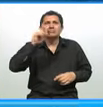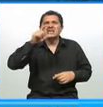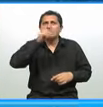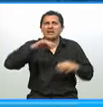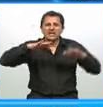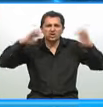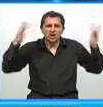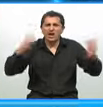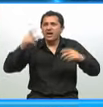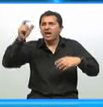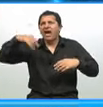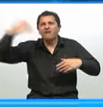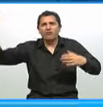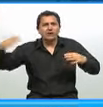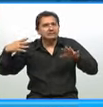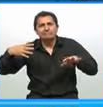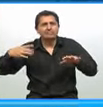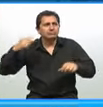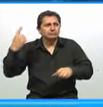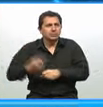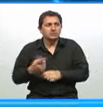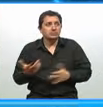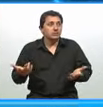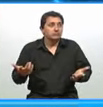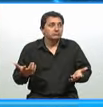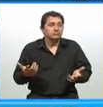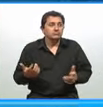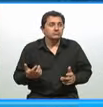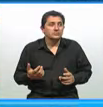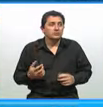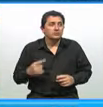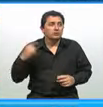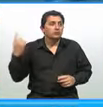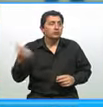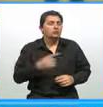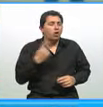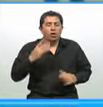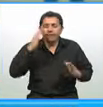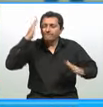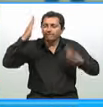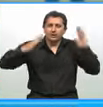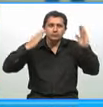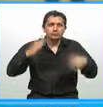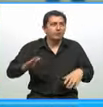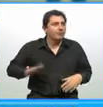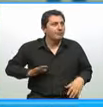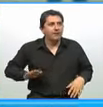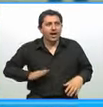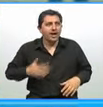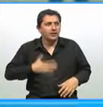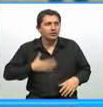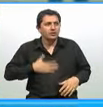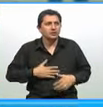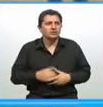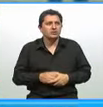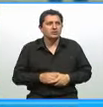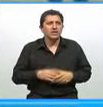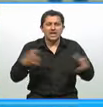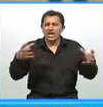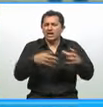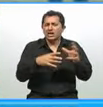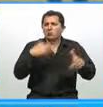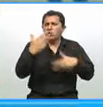que quedó afuera, hace inevitablemente que todos nos ilusionemos y que nos entusiasmemos, porque el equipo ha